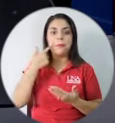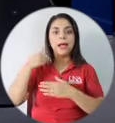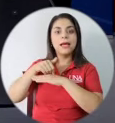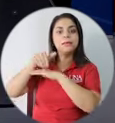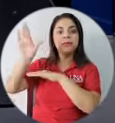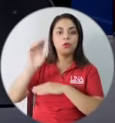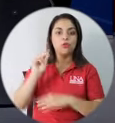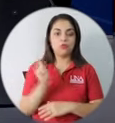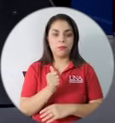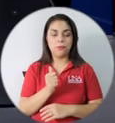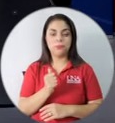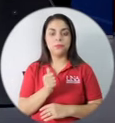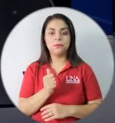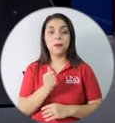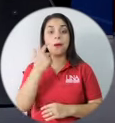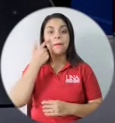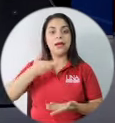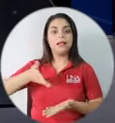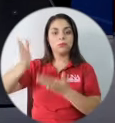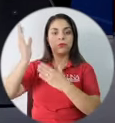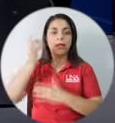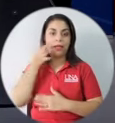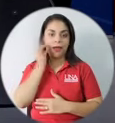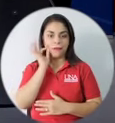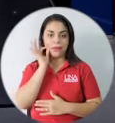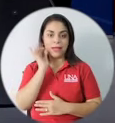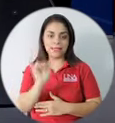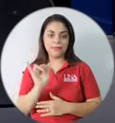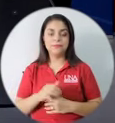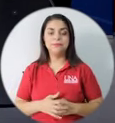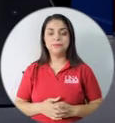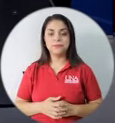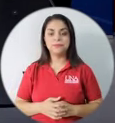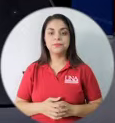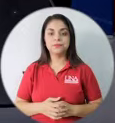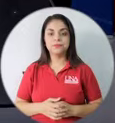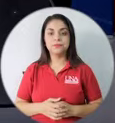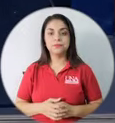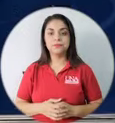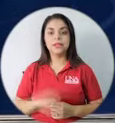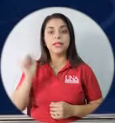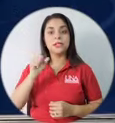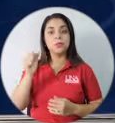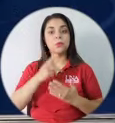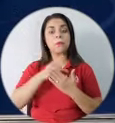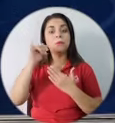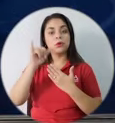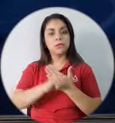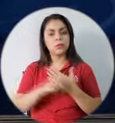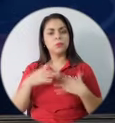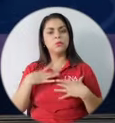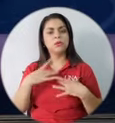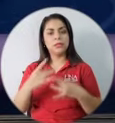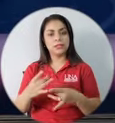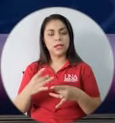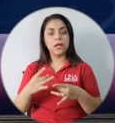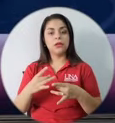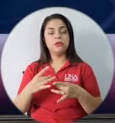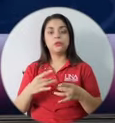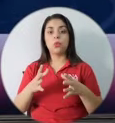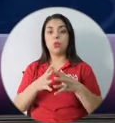de envío rápido, ¿verdad?, para exportar café por esa vía. Sí, un proyecto bien interesante, ha tenido